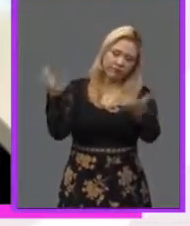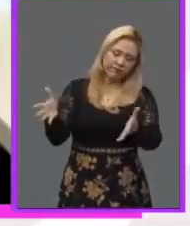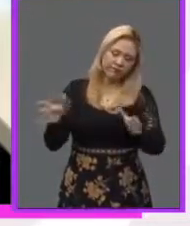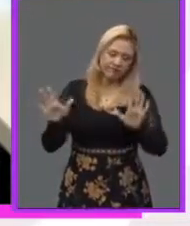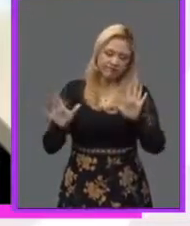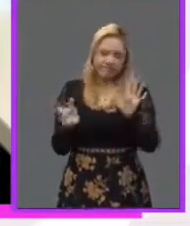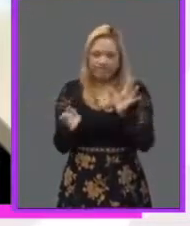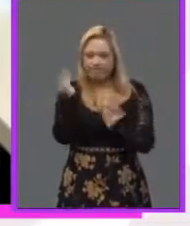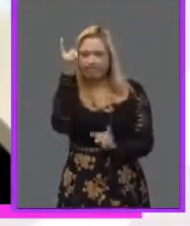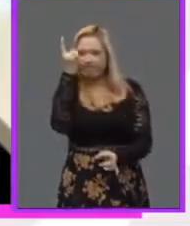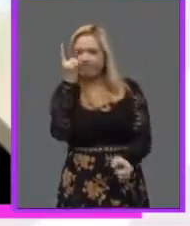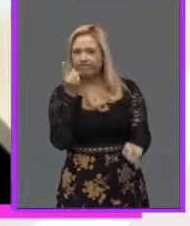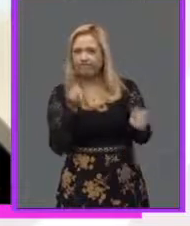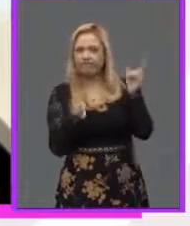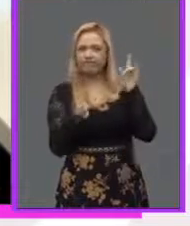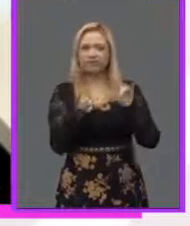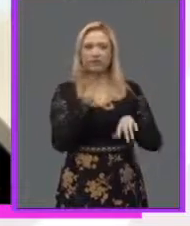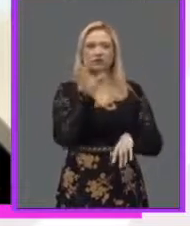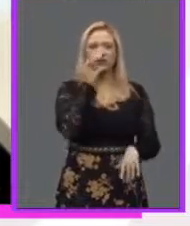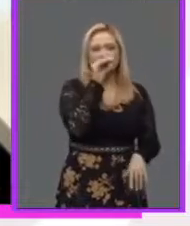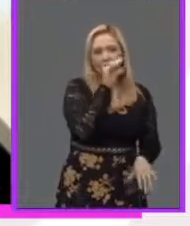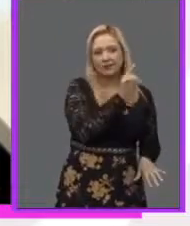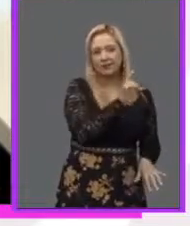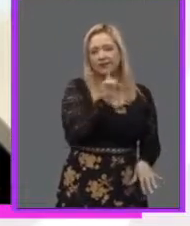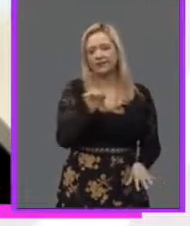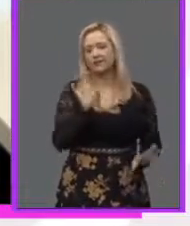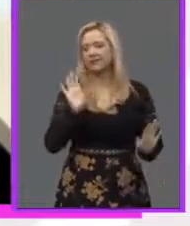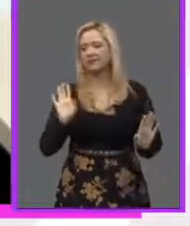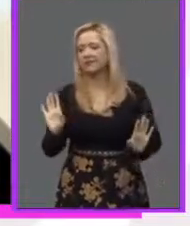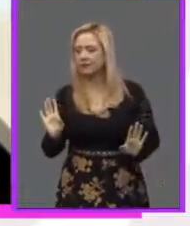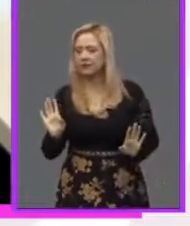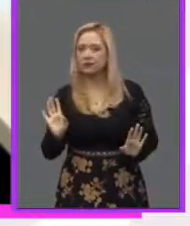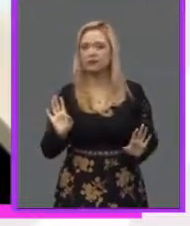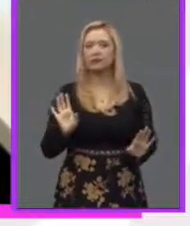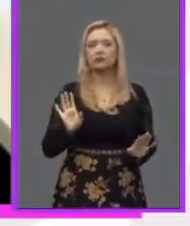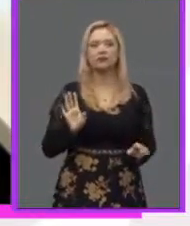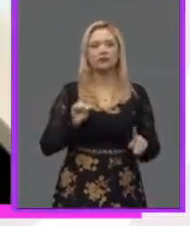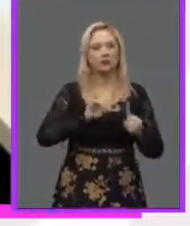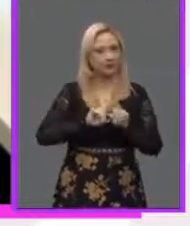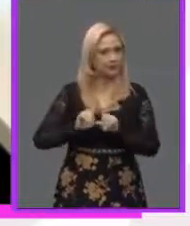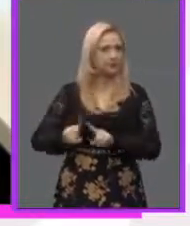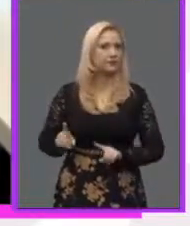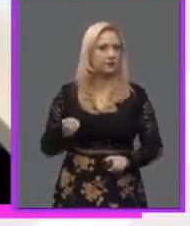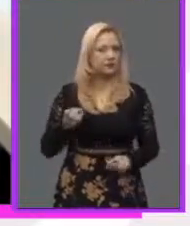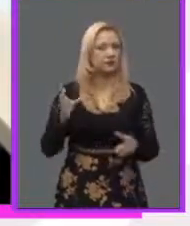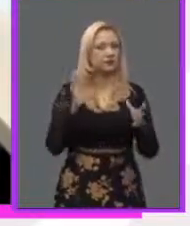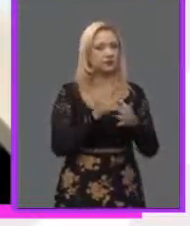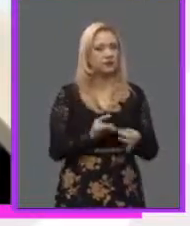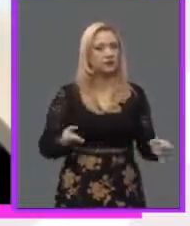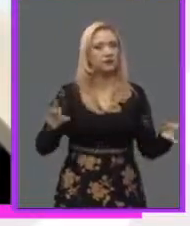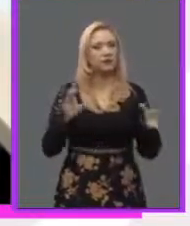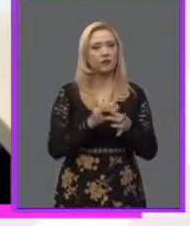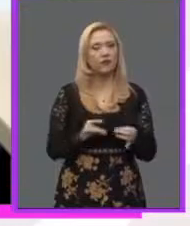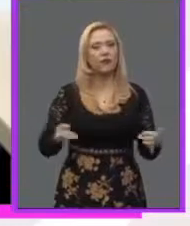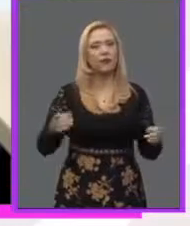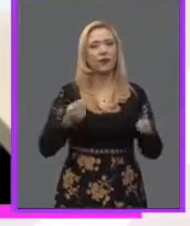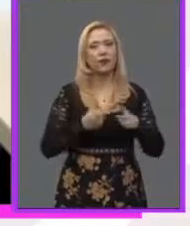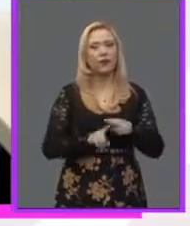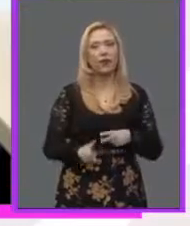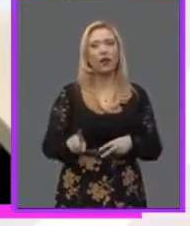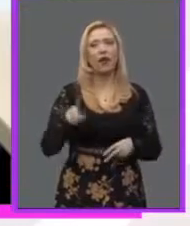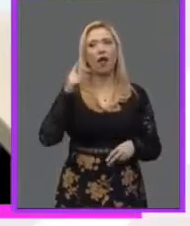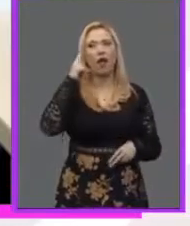blanca con algunas personas racializadas, esta principalmente personas racializadas, etcétera. Y es ahí cuando se